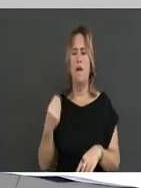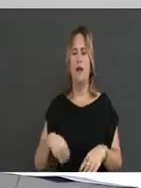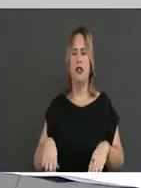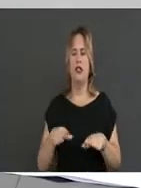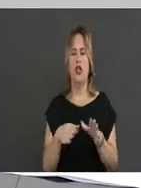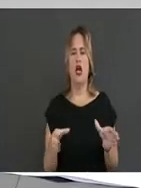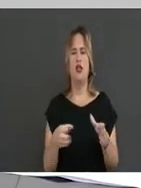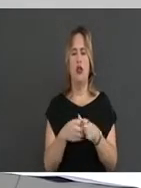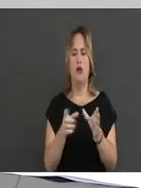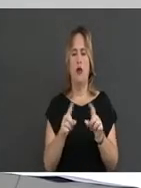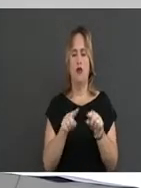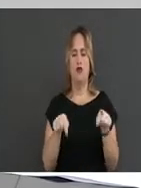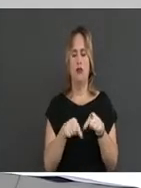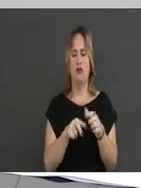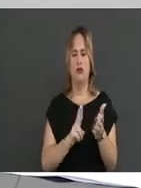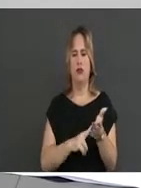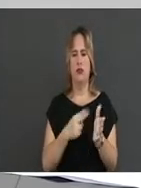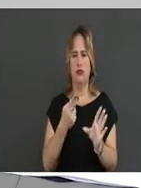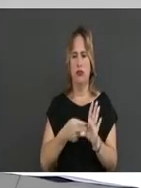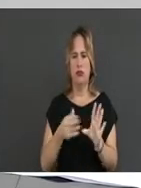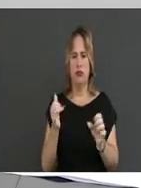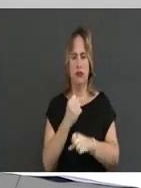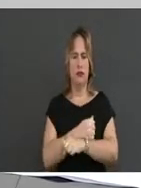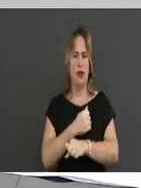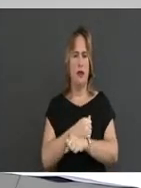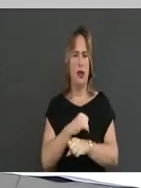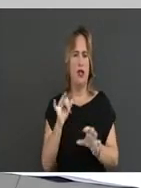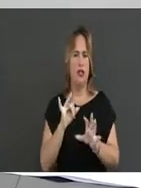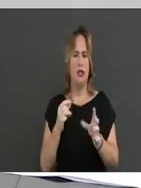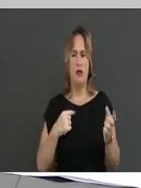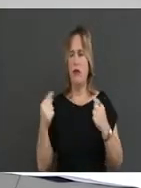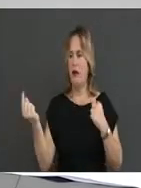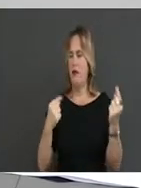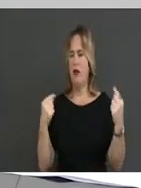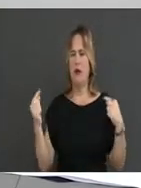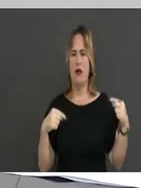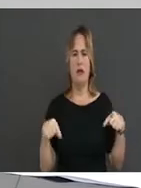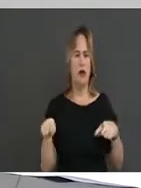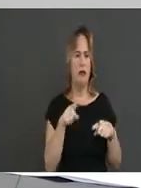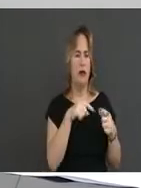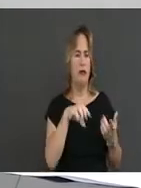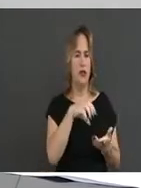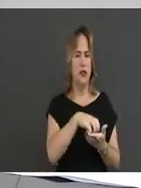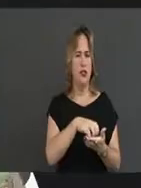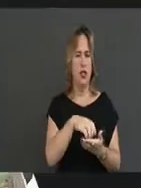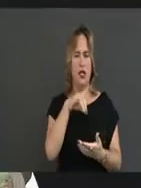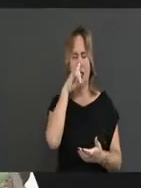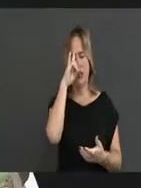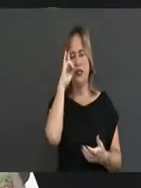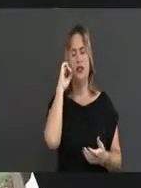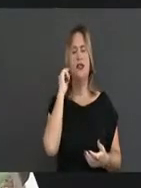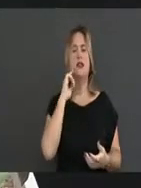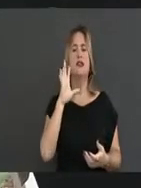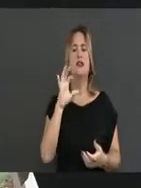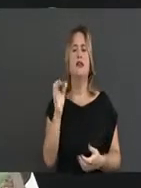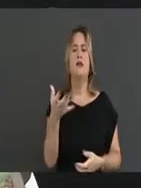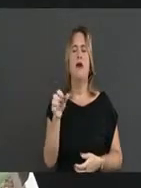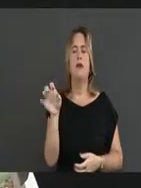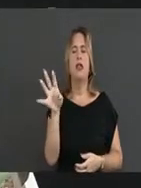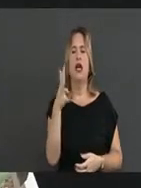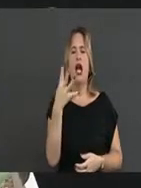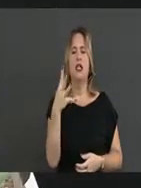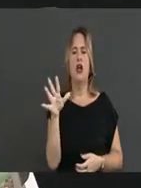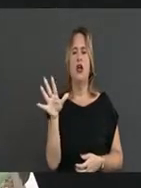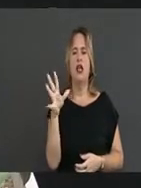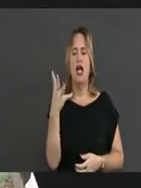grupos electrógenos, también con las pipas, aproximadamente 7 se están moviendo por la ciudad. Sí, bueno, estamos promediando 14,